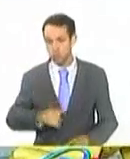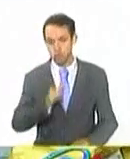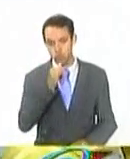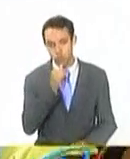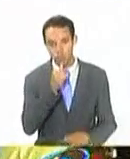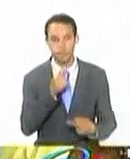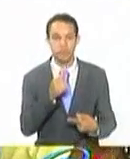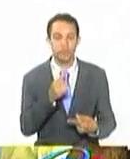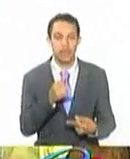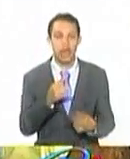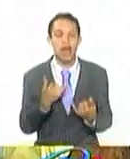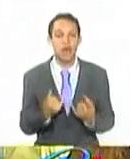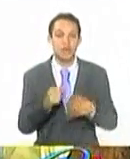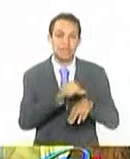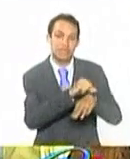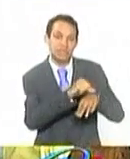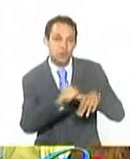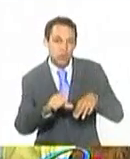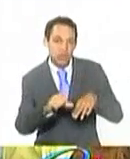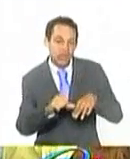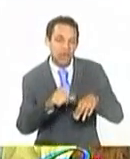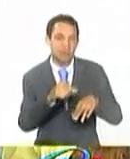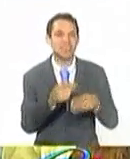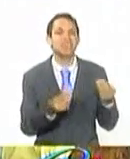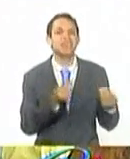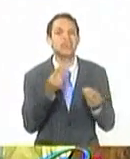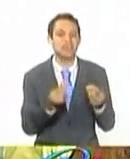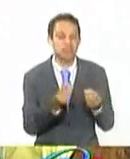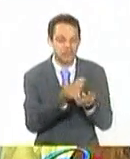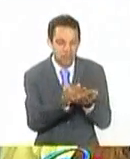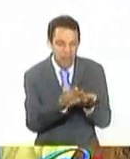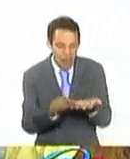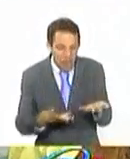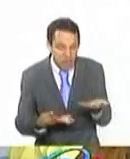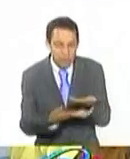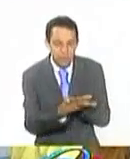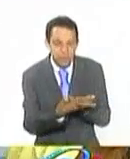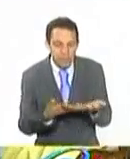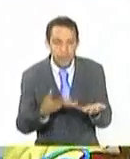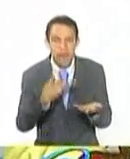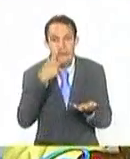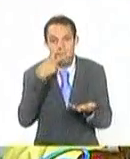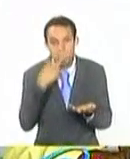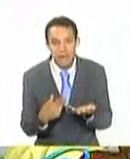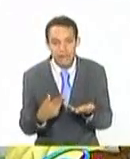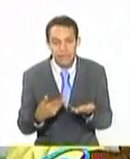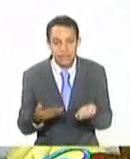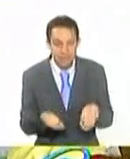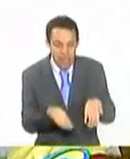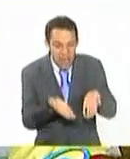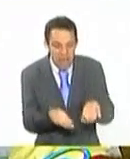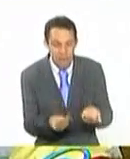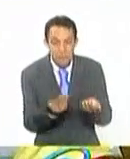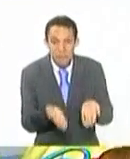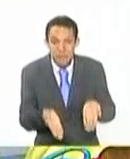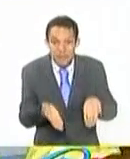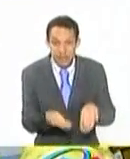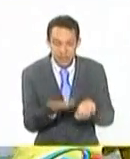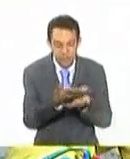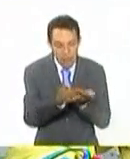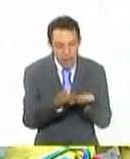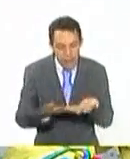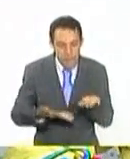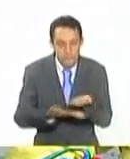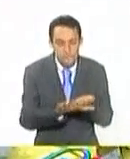malla es un proceso digamos para sostener una como una maca para sostener estos tejidos y